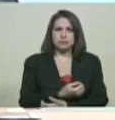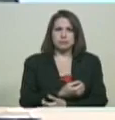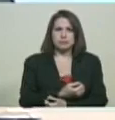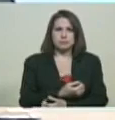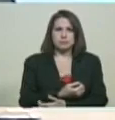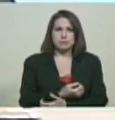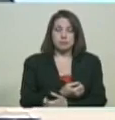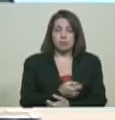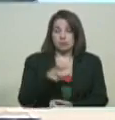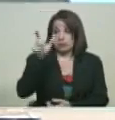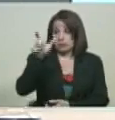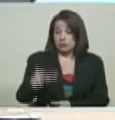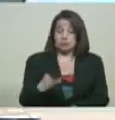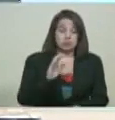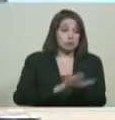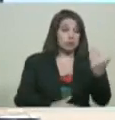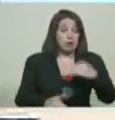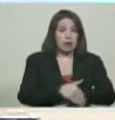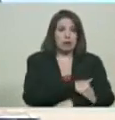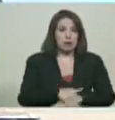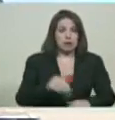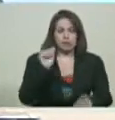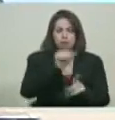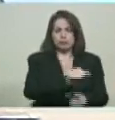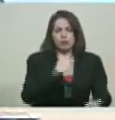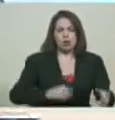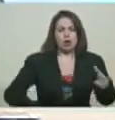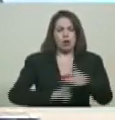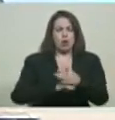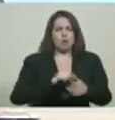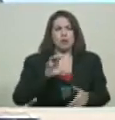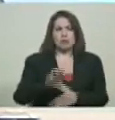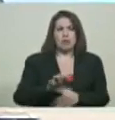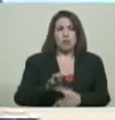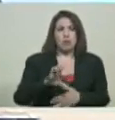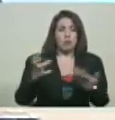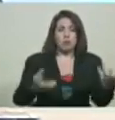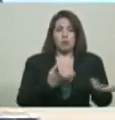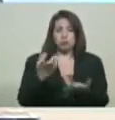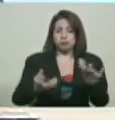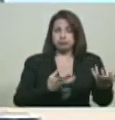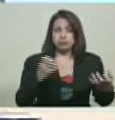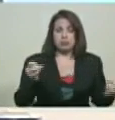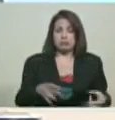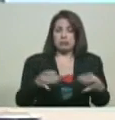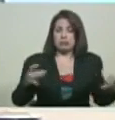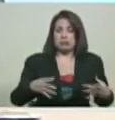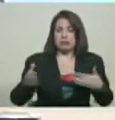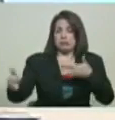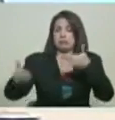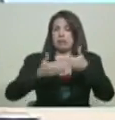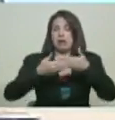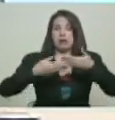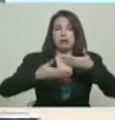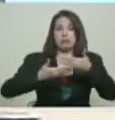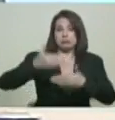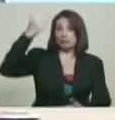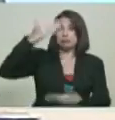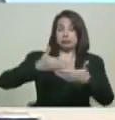si una persona sale a la calle a derrocar un gobierno y quema destruye tranca y lo capturan